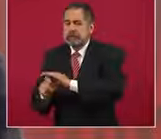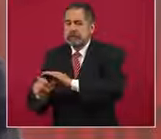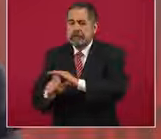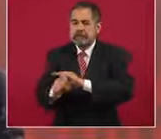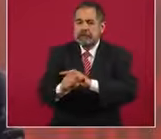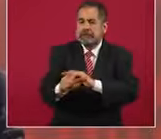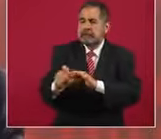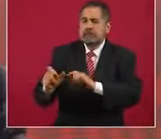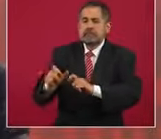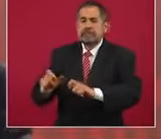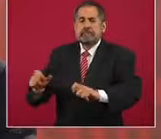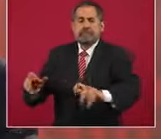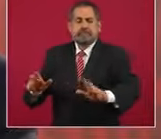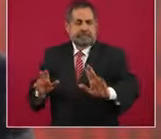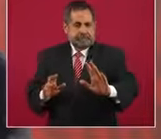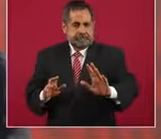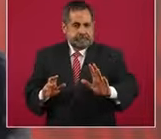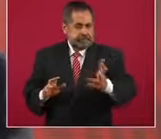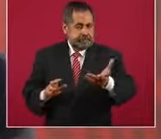y